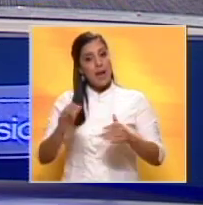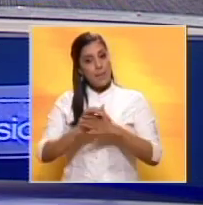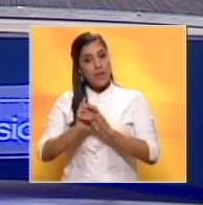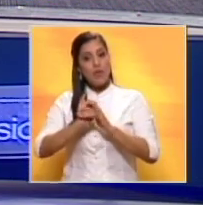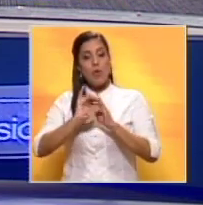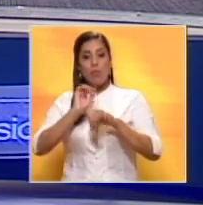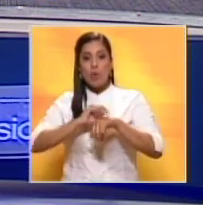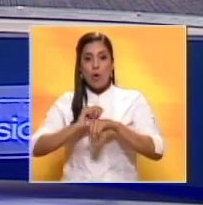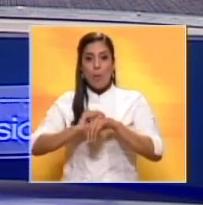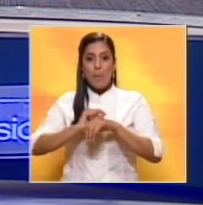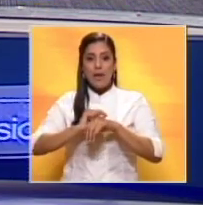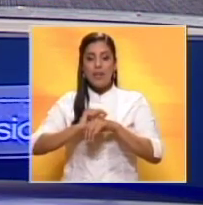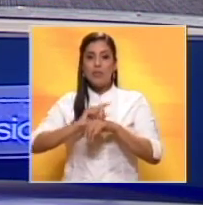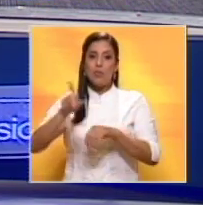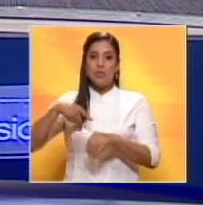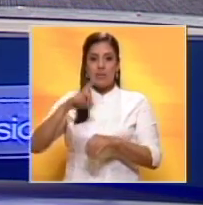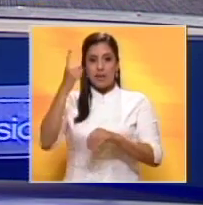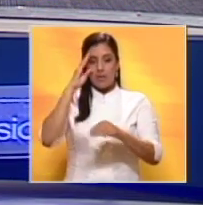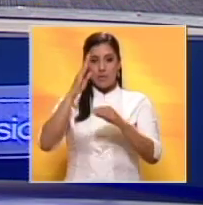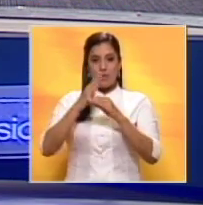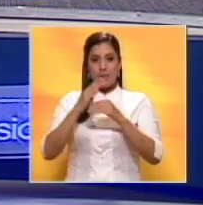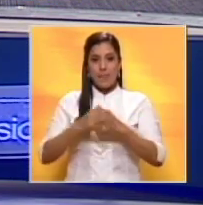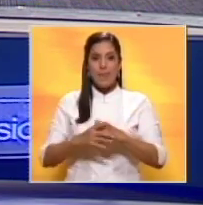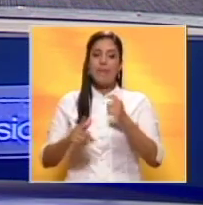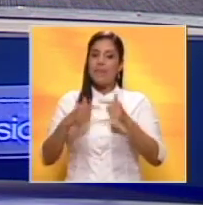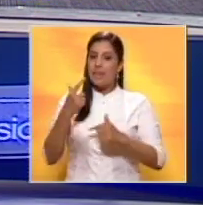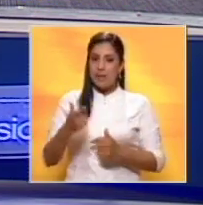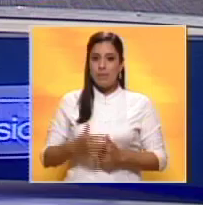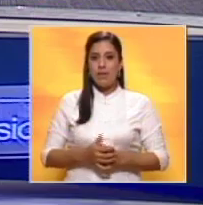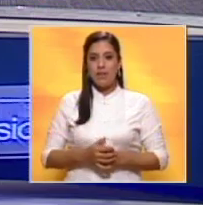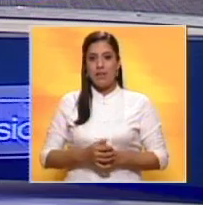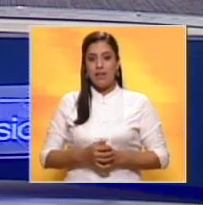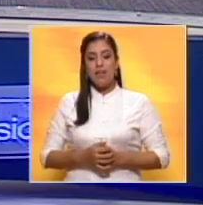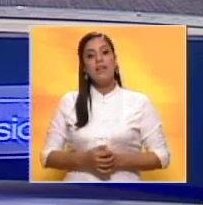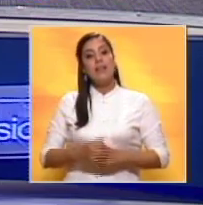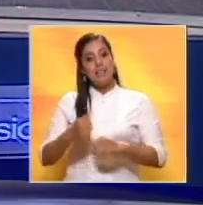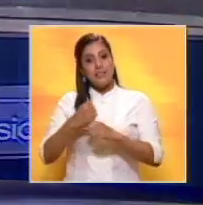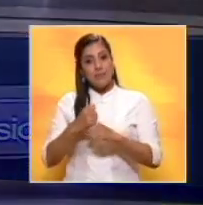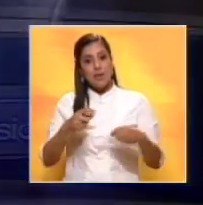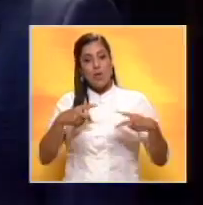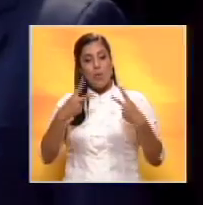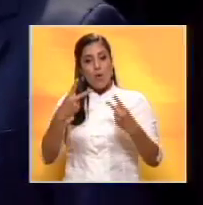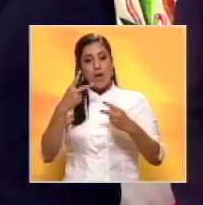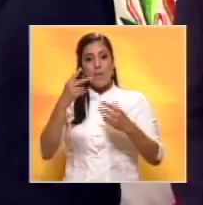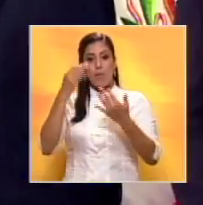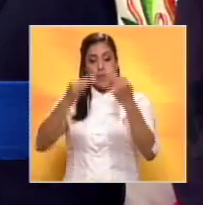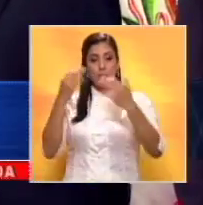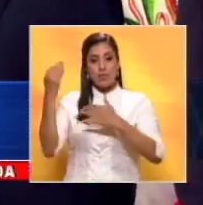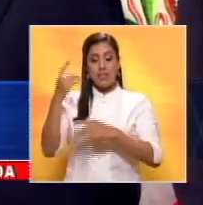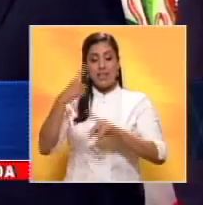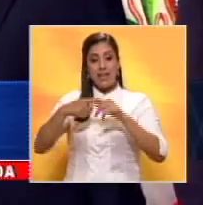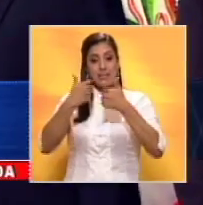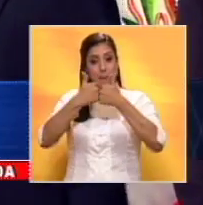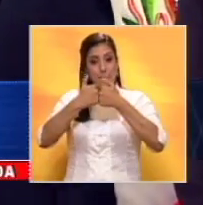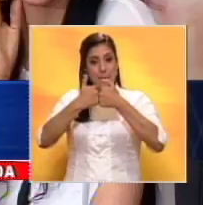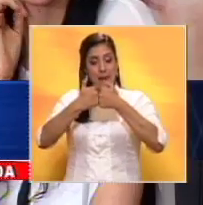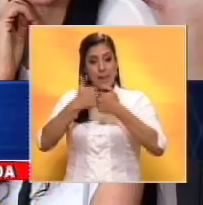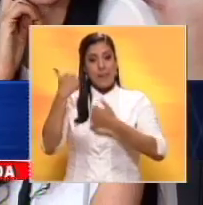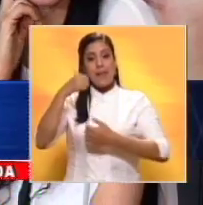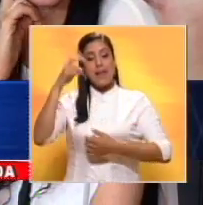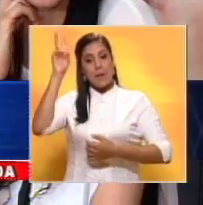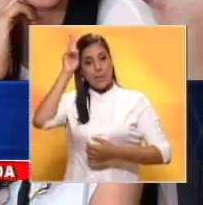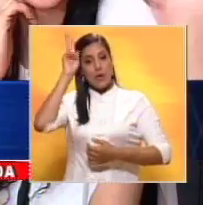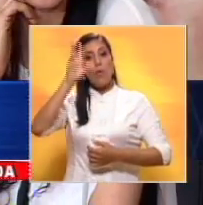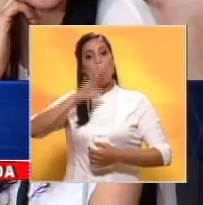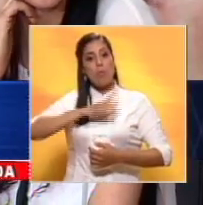Amigos, momento de hacer nuestra primera pausa. A regreso. Esperan fallo judicial. Expareja presidencial